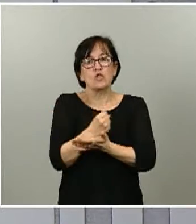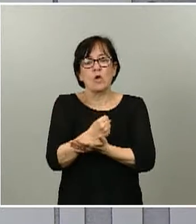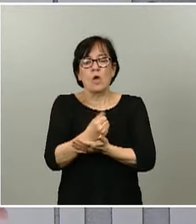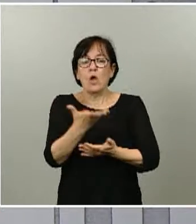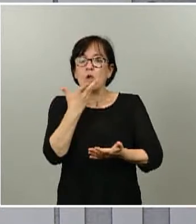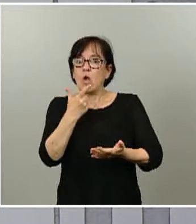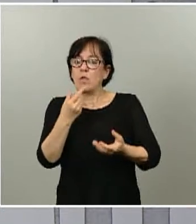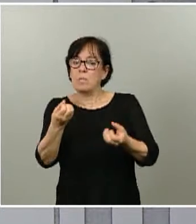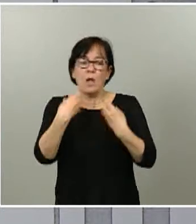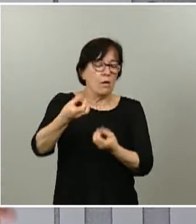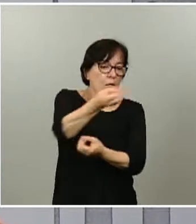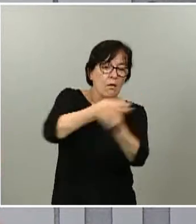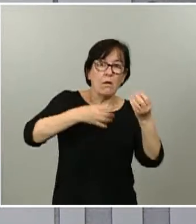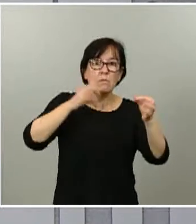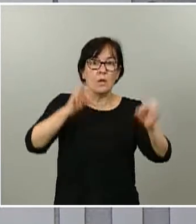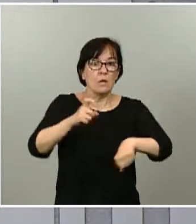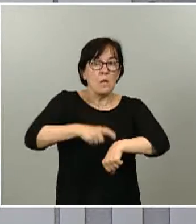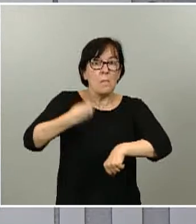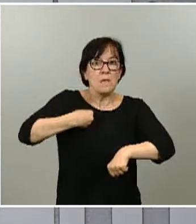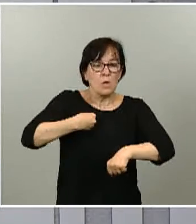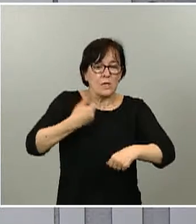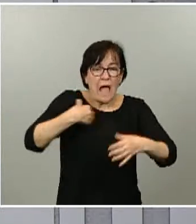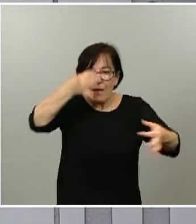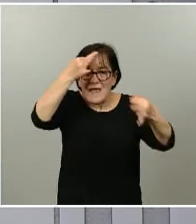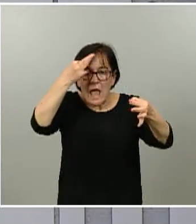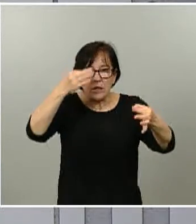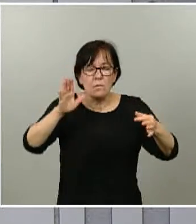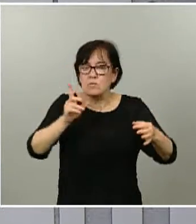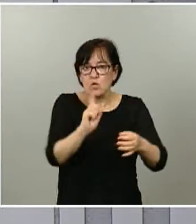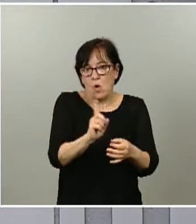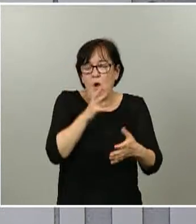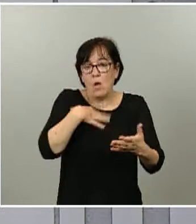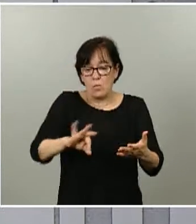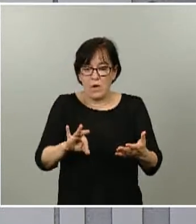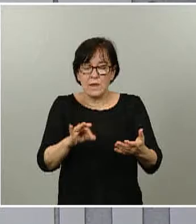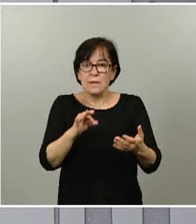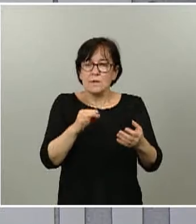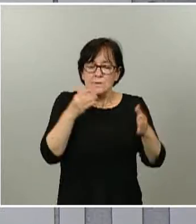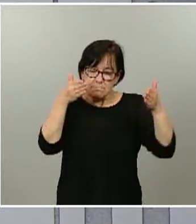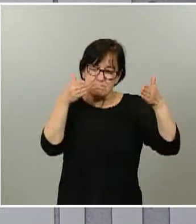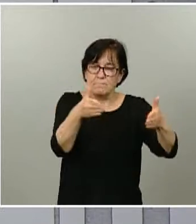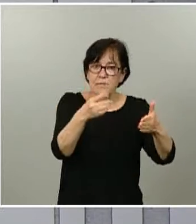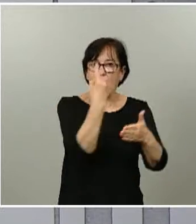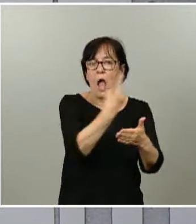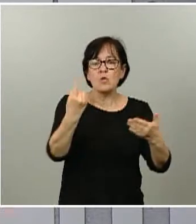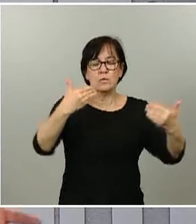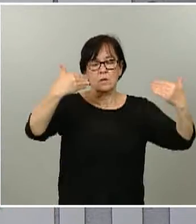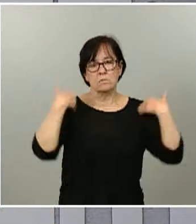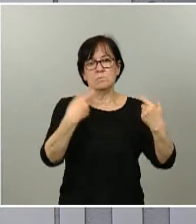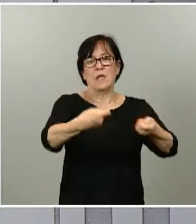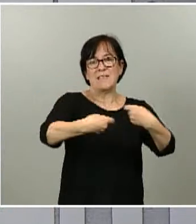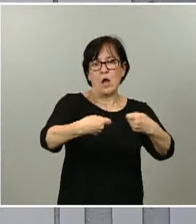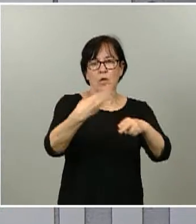todos al momento o al detalle. Y, por tanto, aquellos que están expresamente encargados de las negociaciones políticas, en este